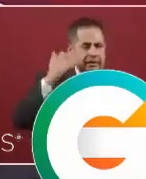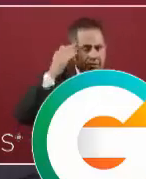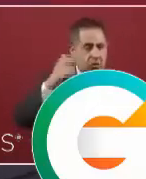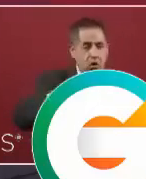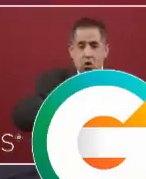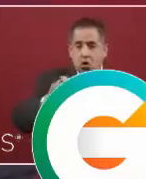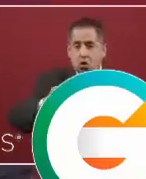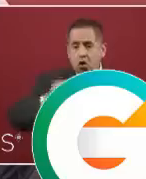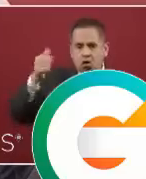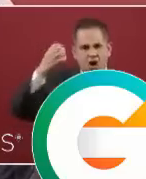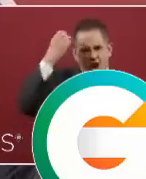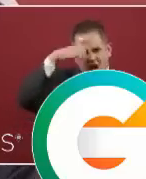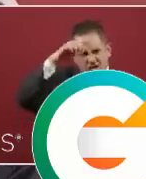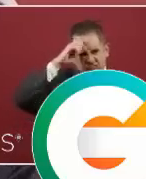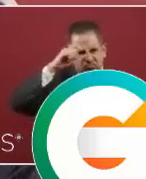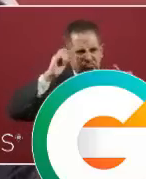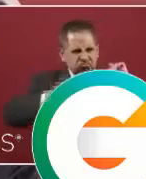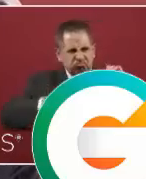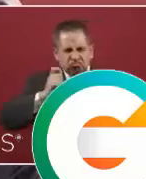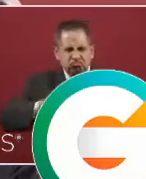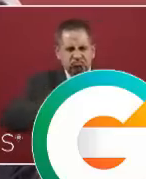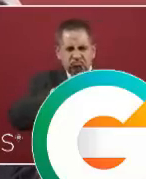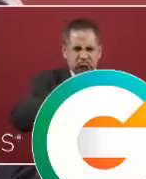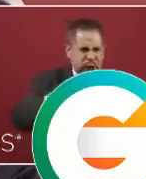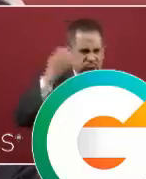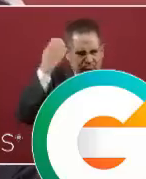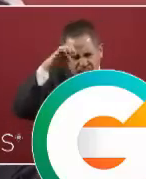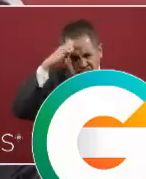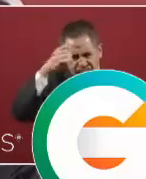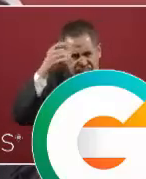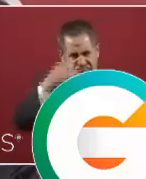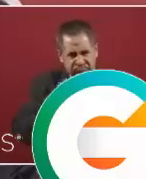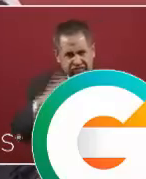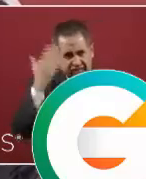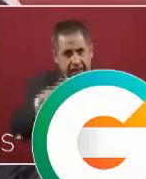ningún especialista, experto